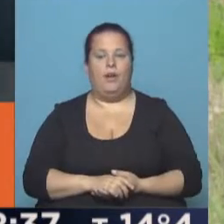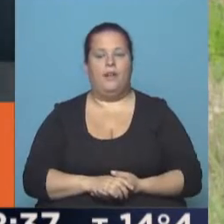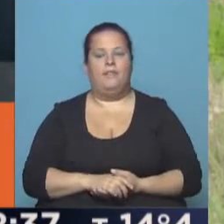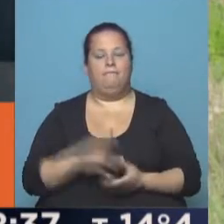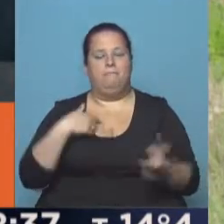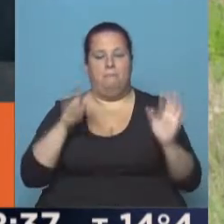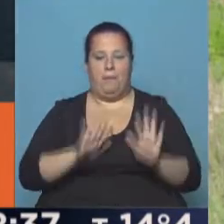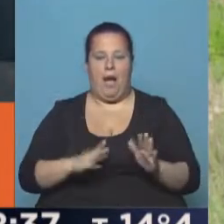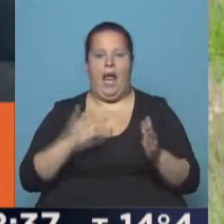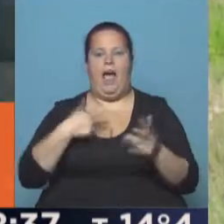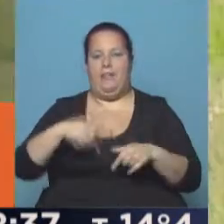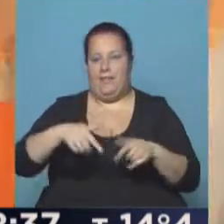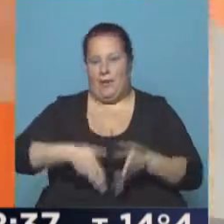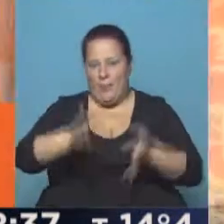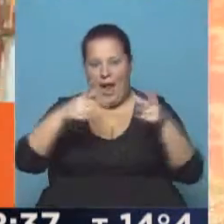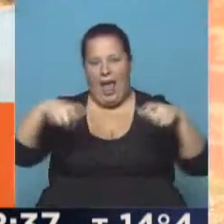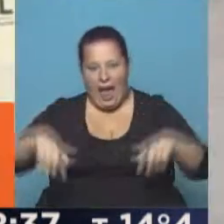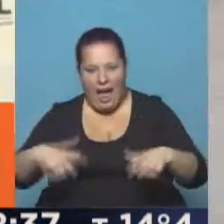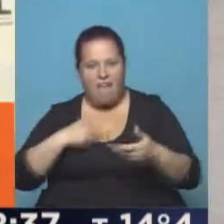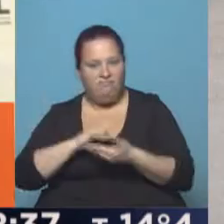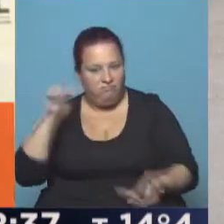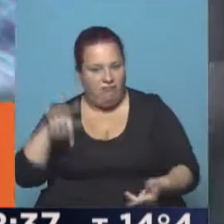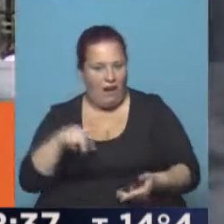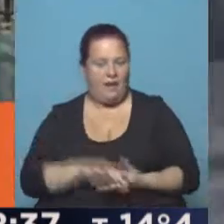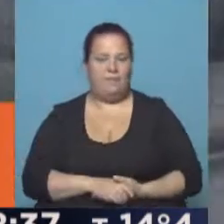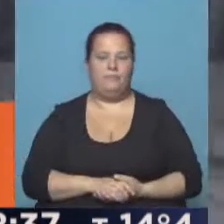Me formé entre los pasillos, en la canchita.